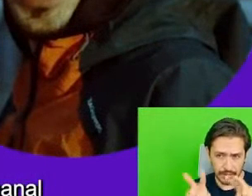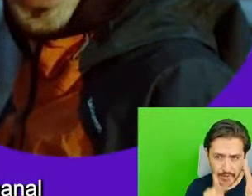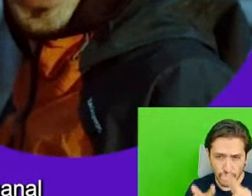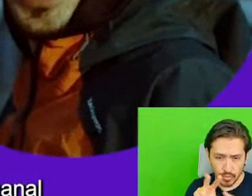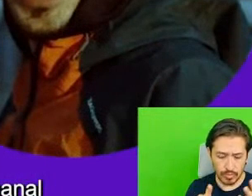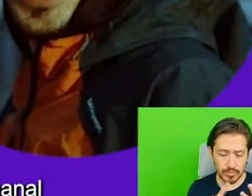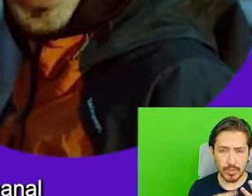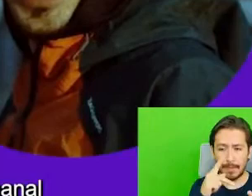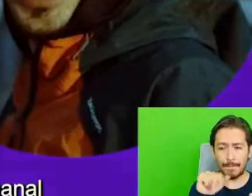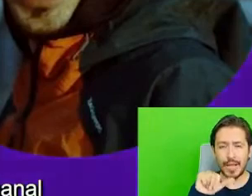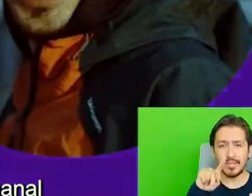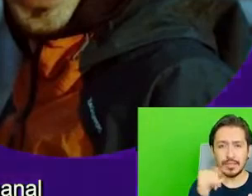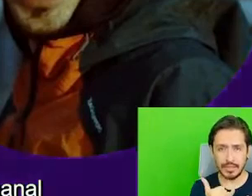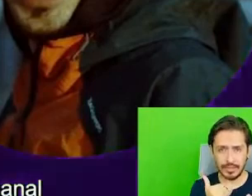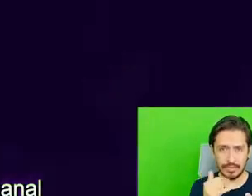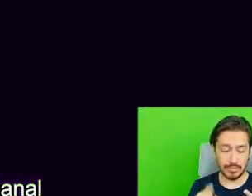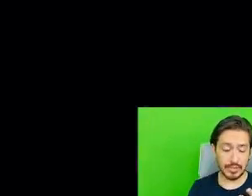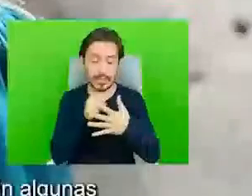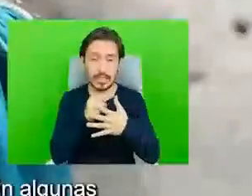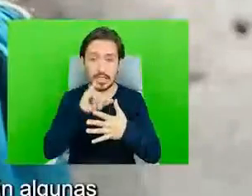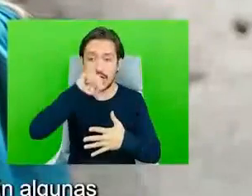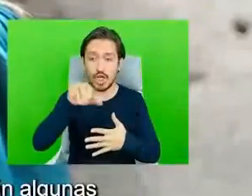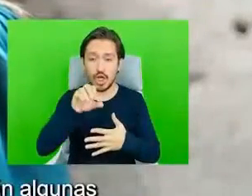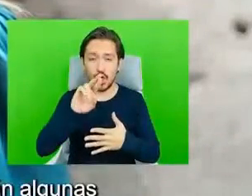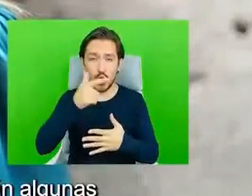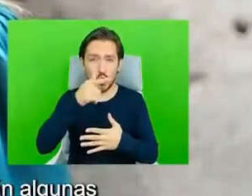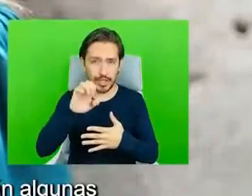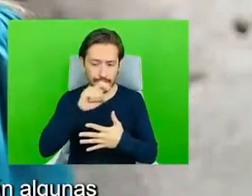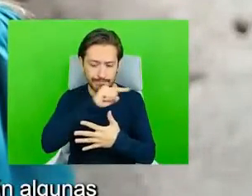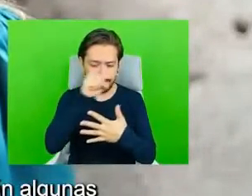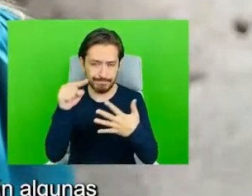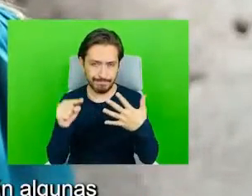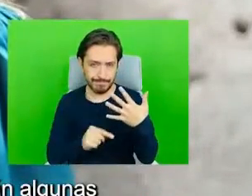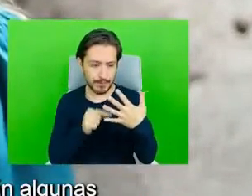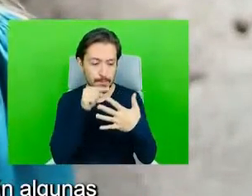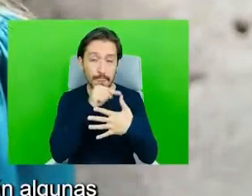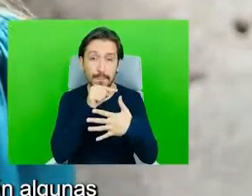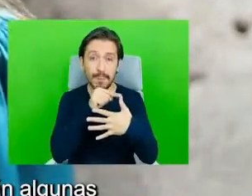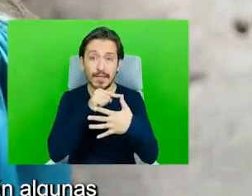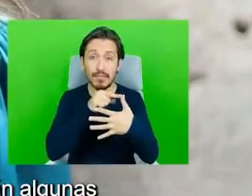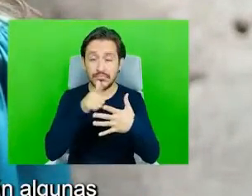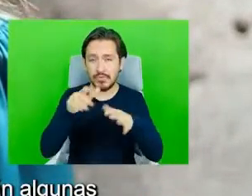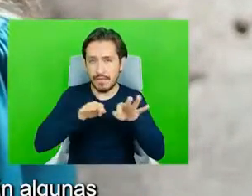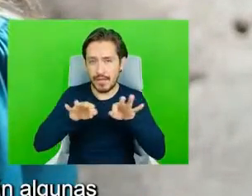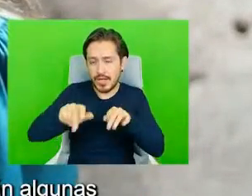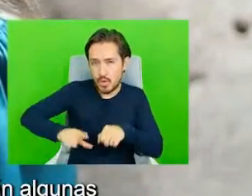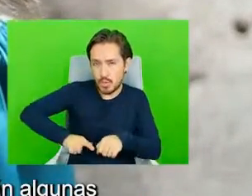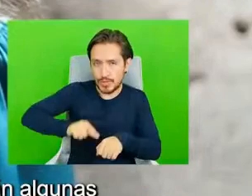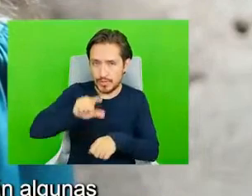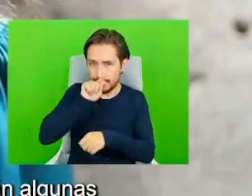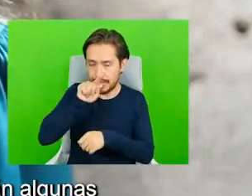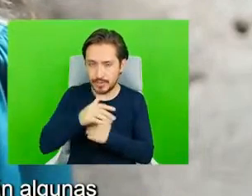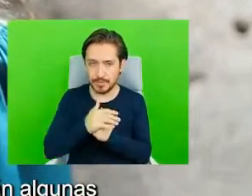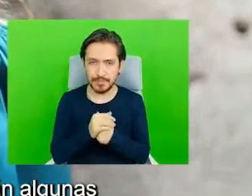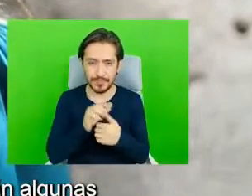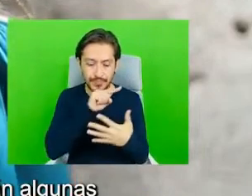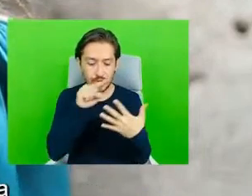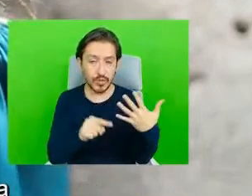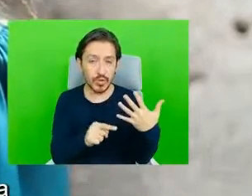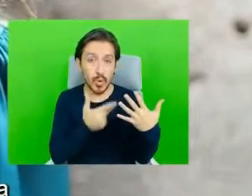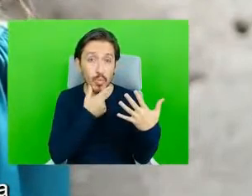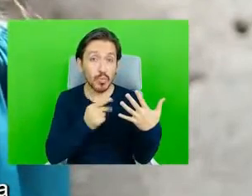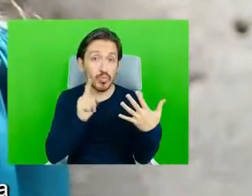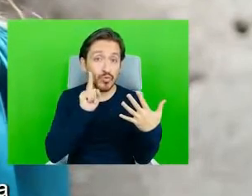Fomento Artesanal del Gobierno del Estado de Jalisco. Las y los participantes en este panel nos compartirán algunas de las experiencias vividas en las